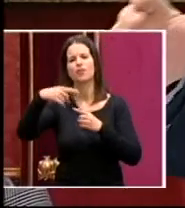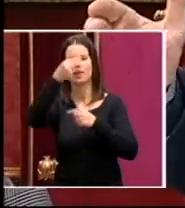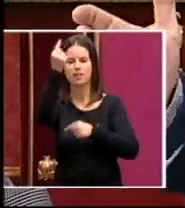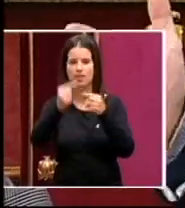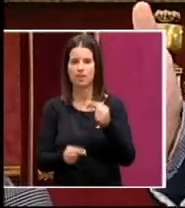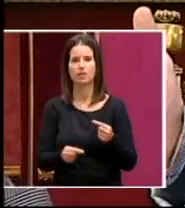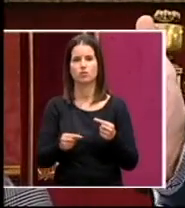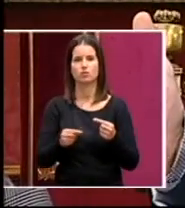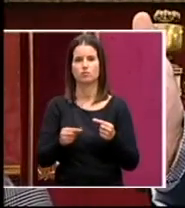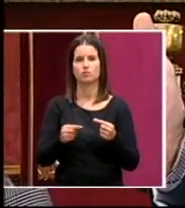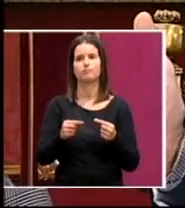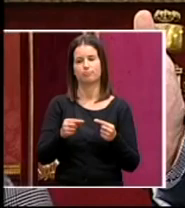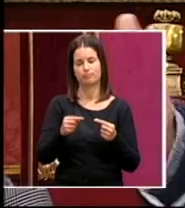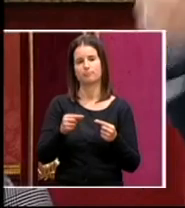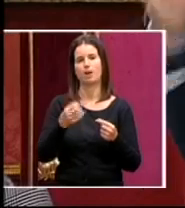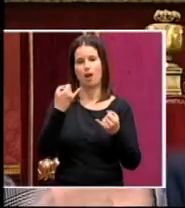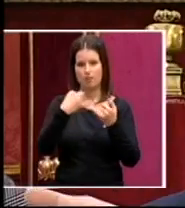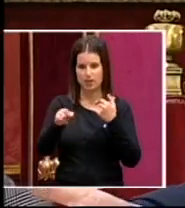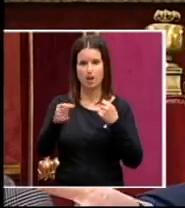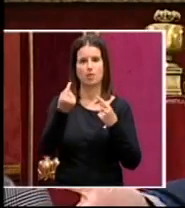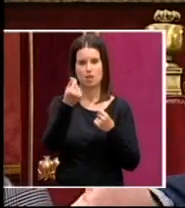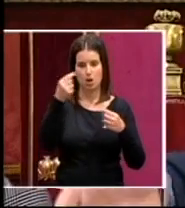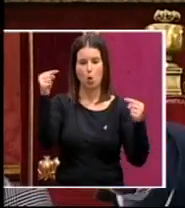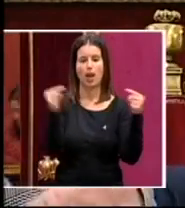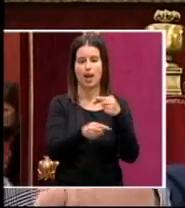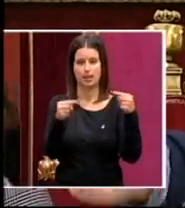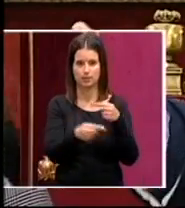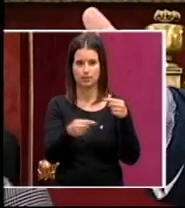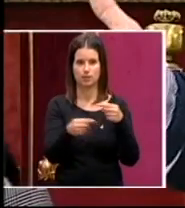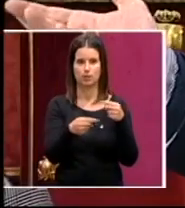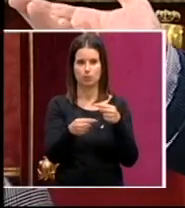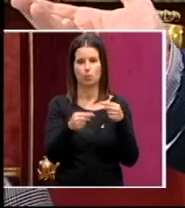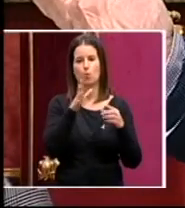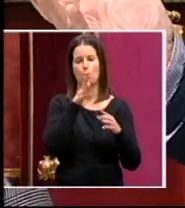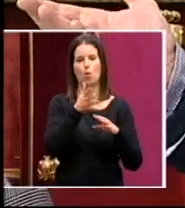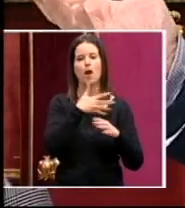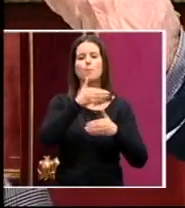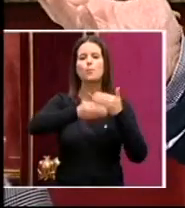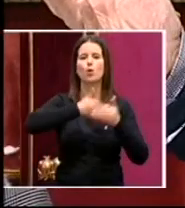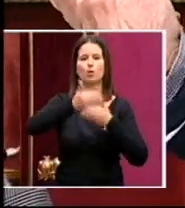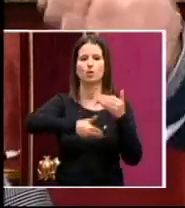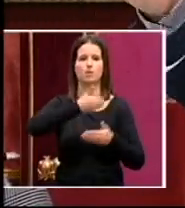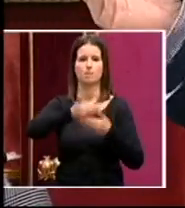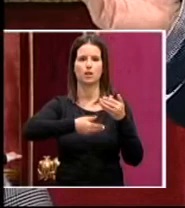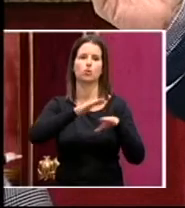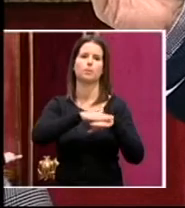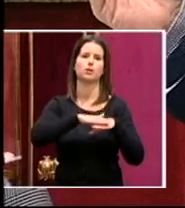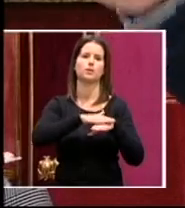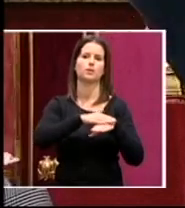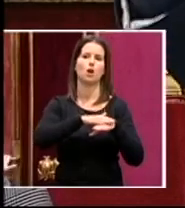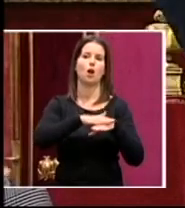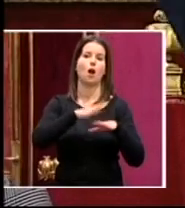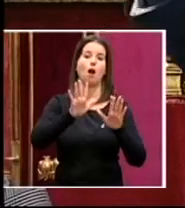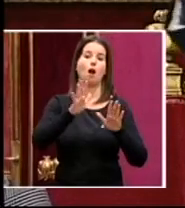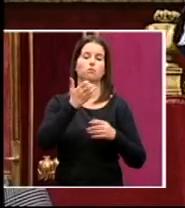cubrir remanente de tesorería negativo cuando... ¿Cuándo? Sí, porque hay un procedimiento administrativo. Hombre, a no ser que